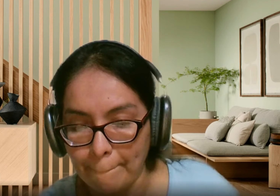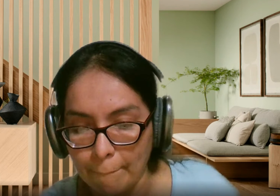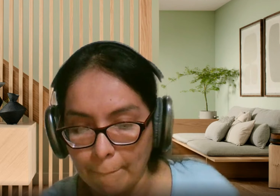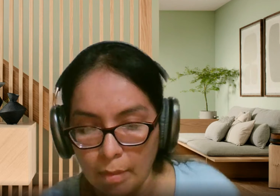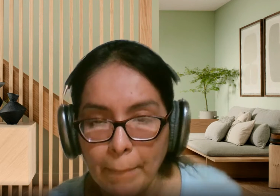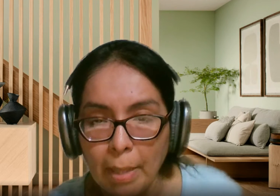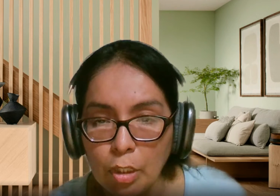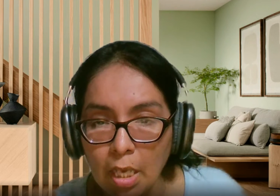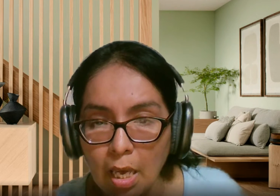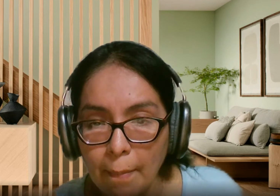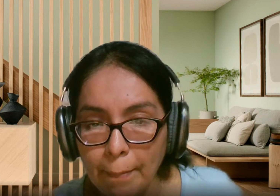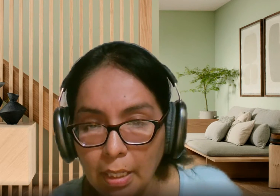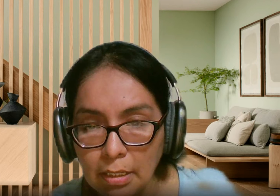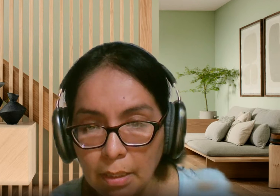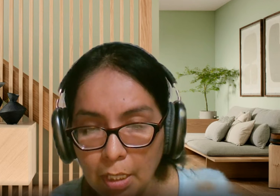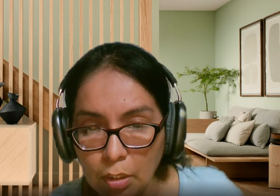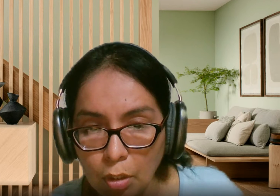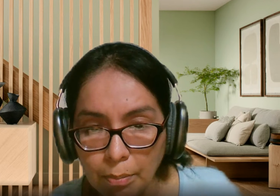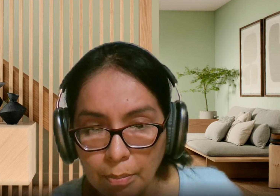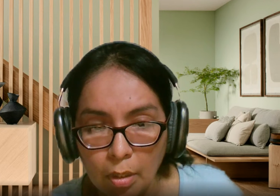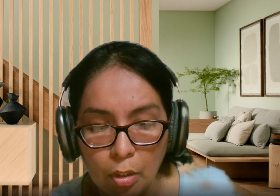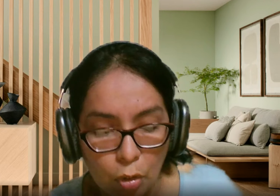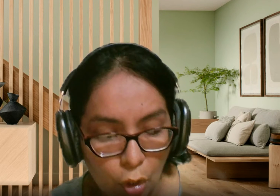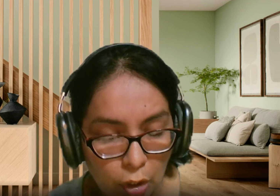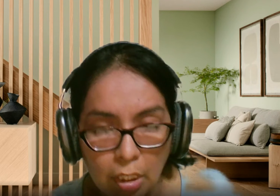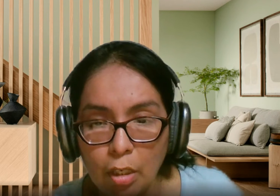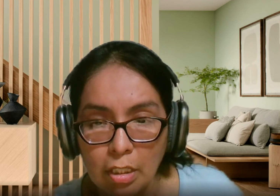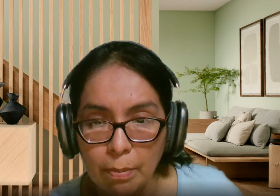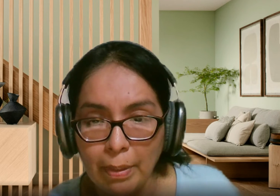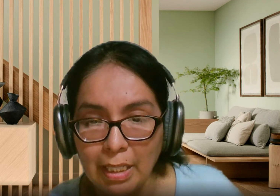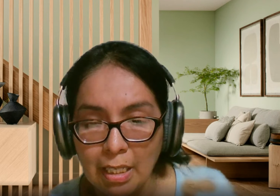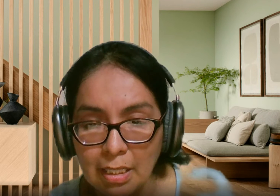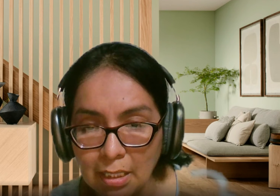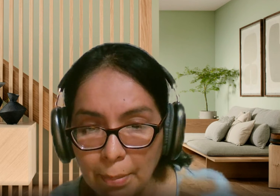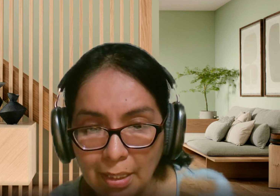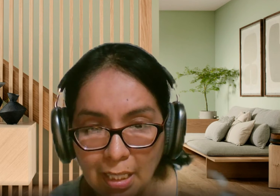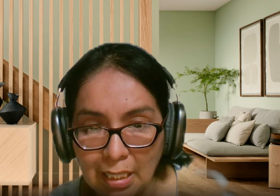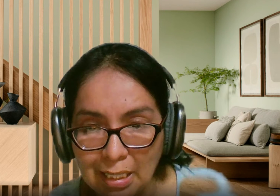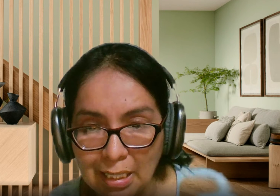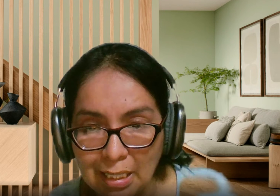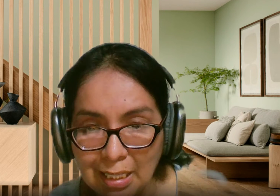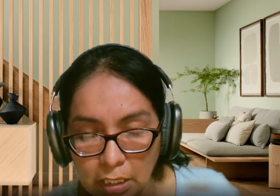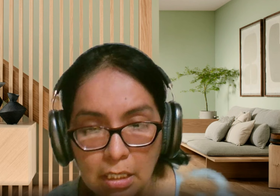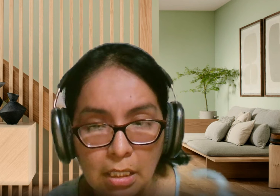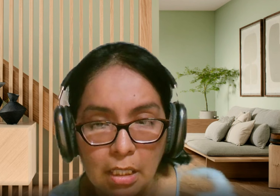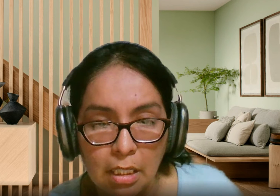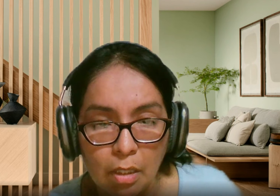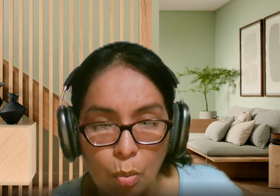Bien. Vamos a ver este videito donde nos explican exactamente qué